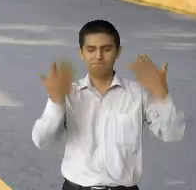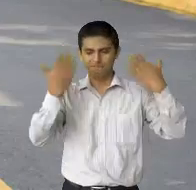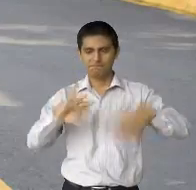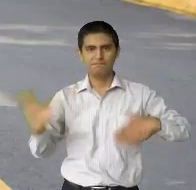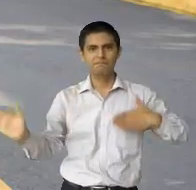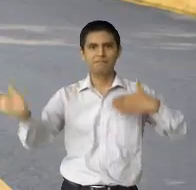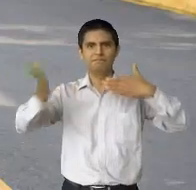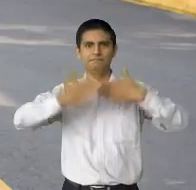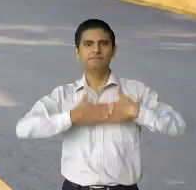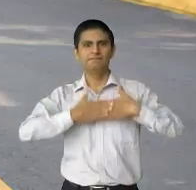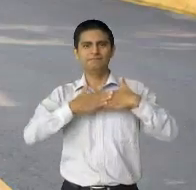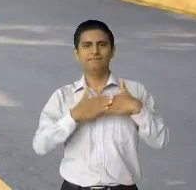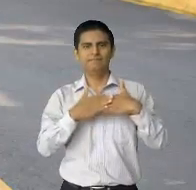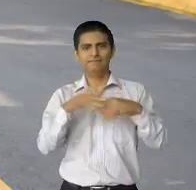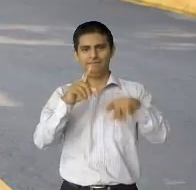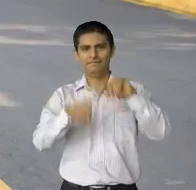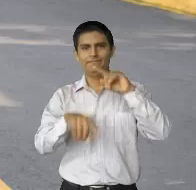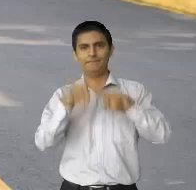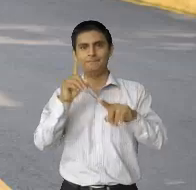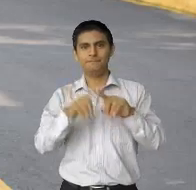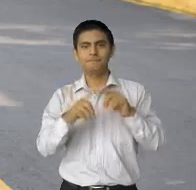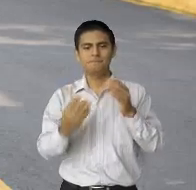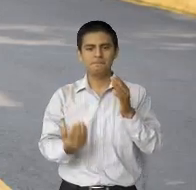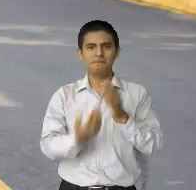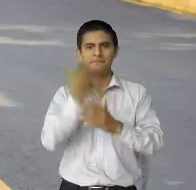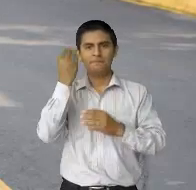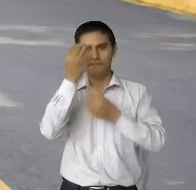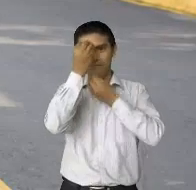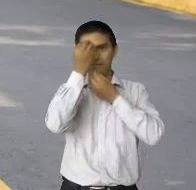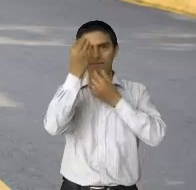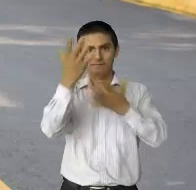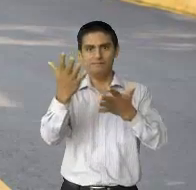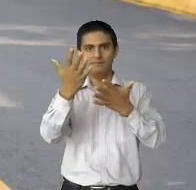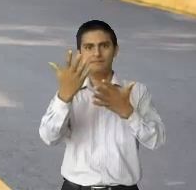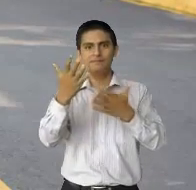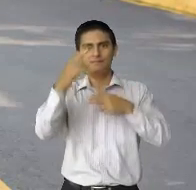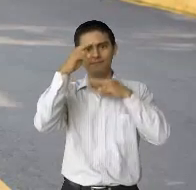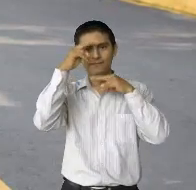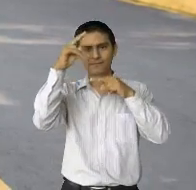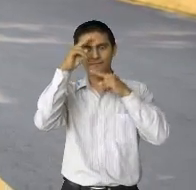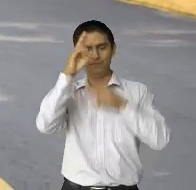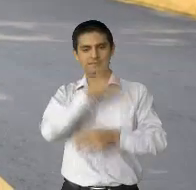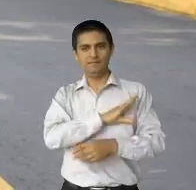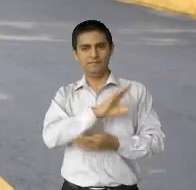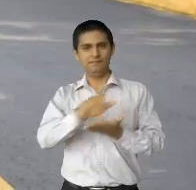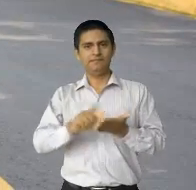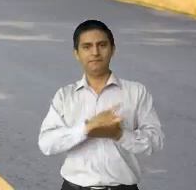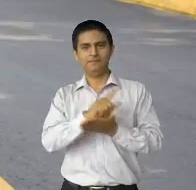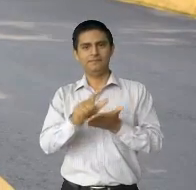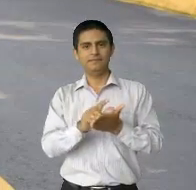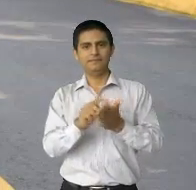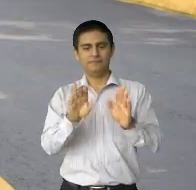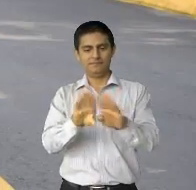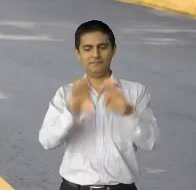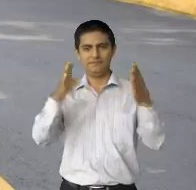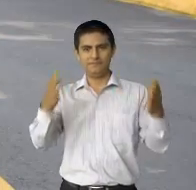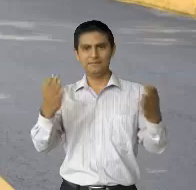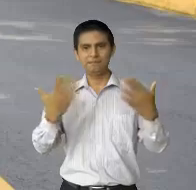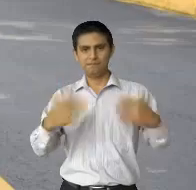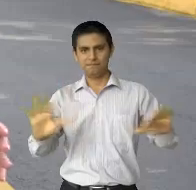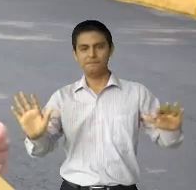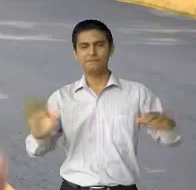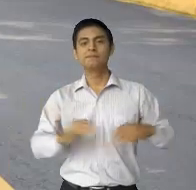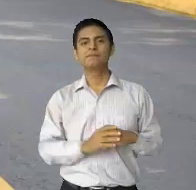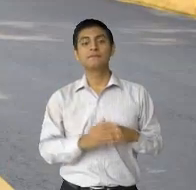Hasta aquí concluimos, amigos televidentes, el presente reportaje informativo del noticiero del municipio de Lago Agrio,